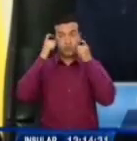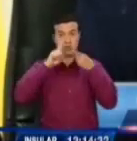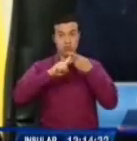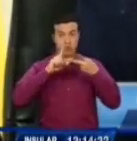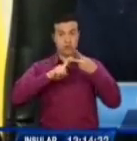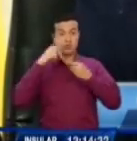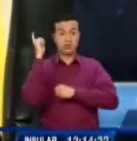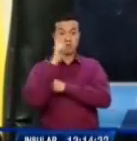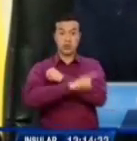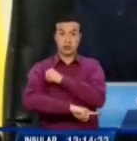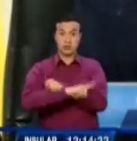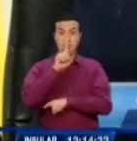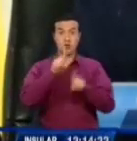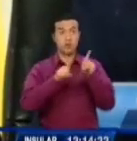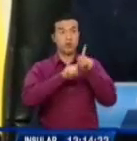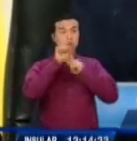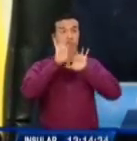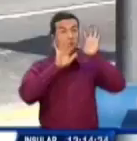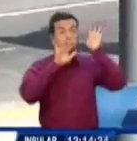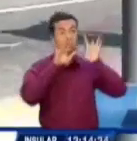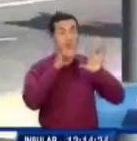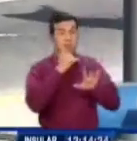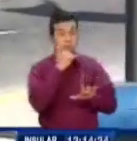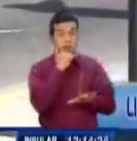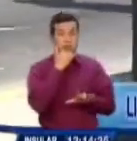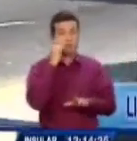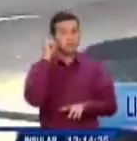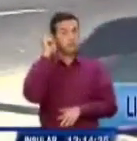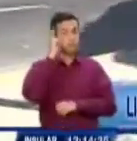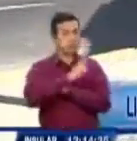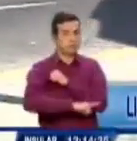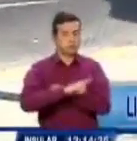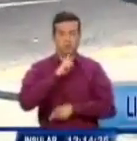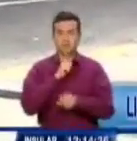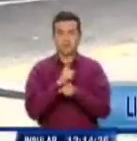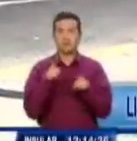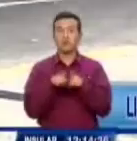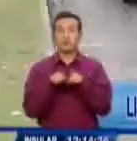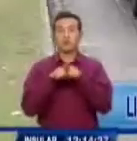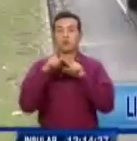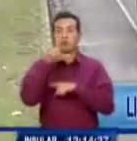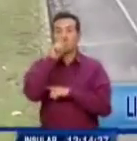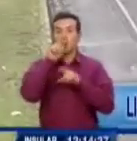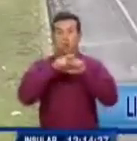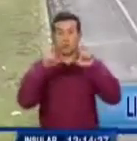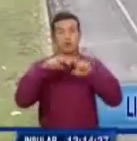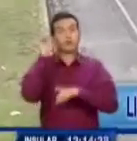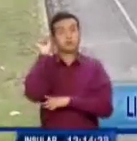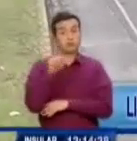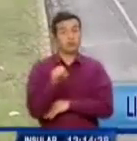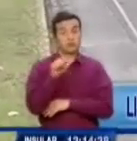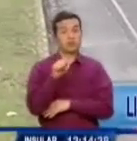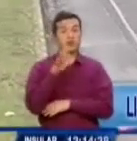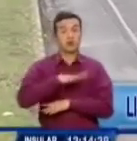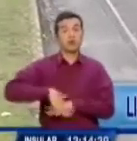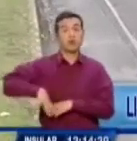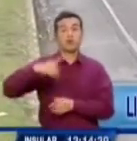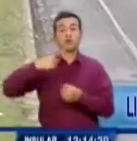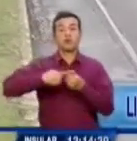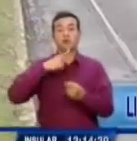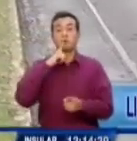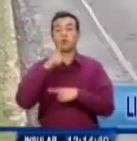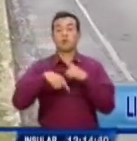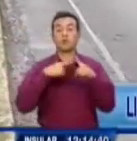de venta de pirotecnia en lugares irregulares. En materia de tránsito, se dio a conocer que el pico y placa sí regirá en el DMQ el 31